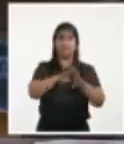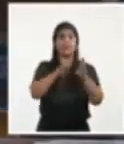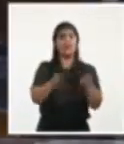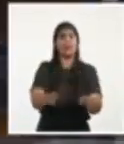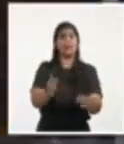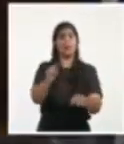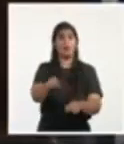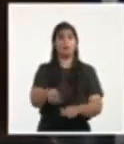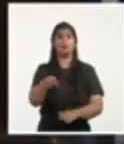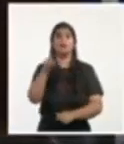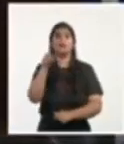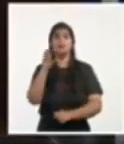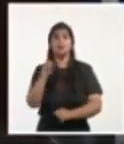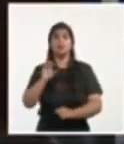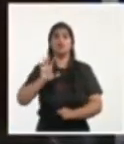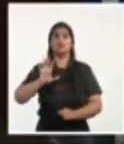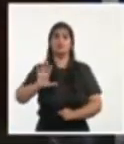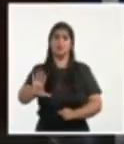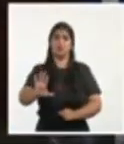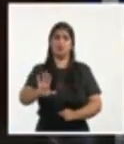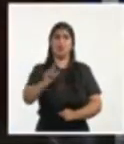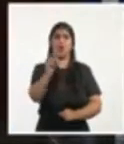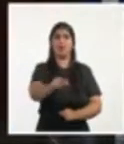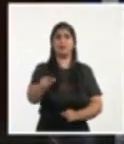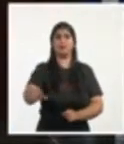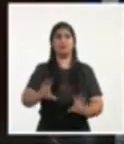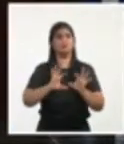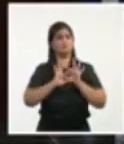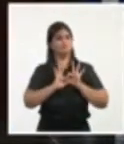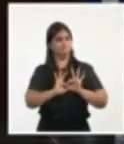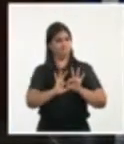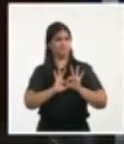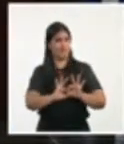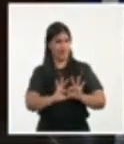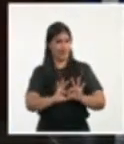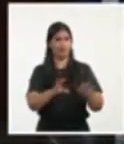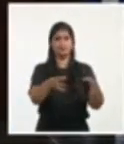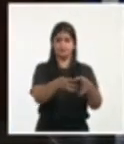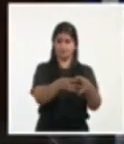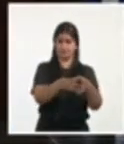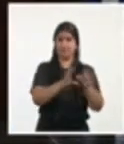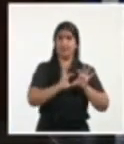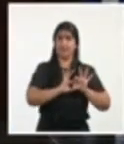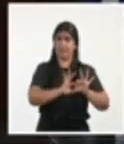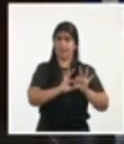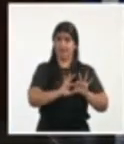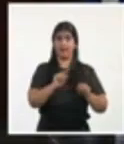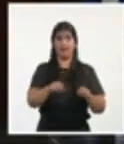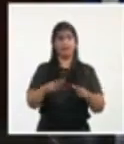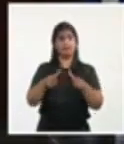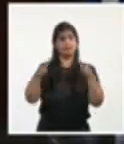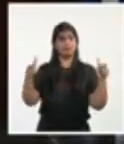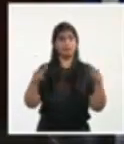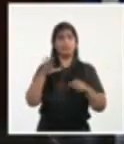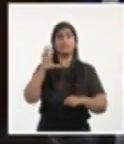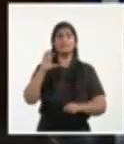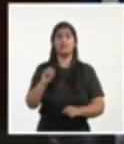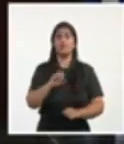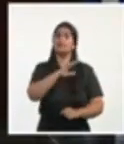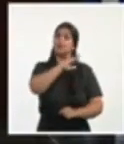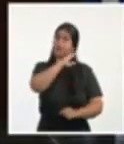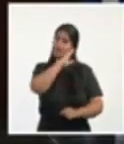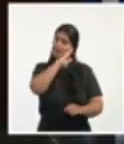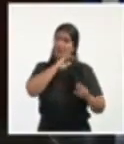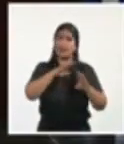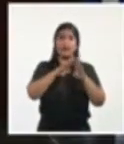de 105 y se va a tener un incremento. Ya habíamos crecido en 50 camas esta última semana, vamos a estar incrementando en